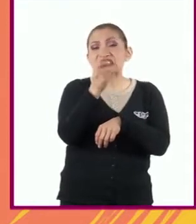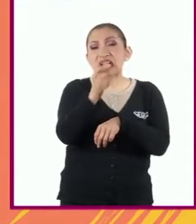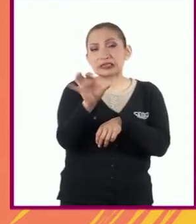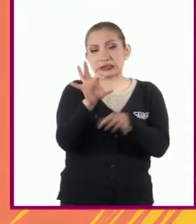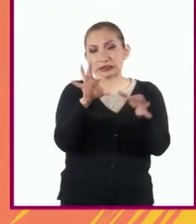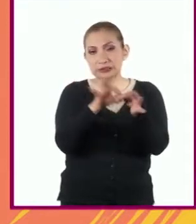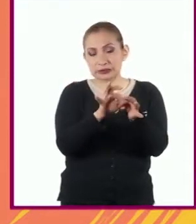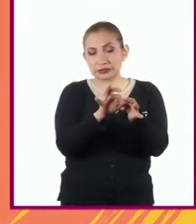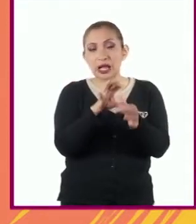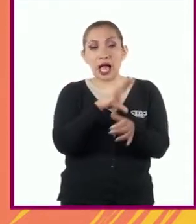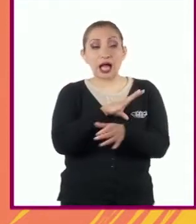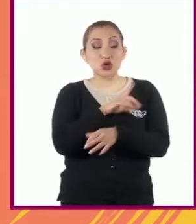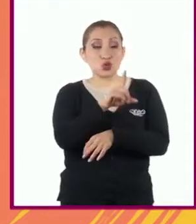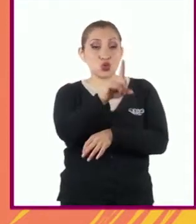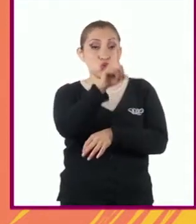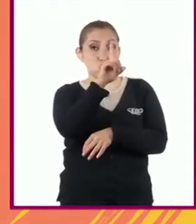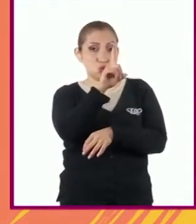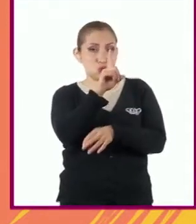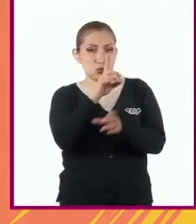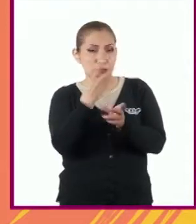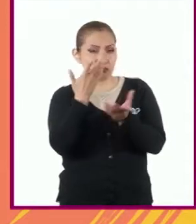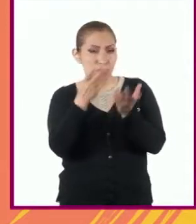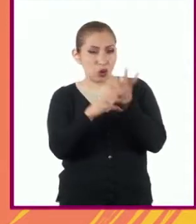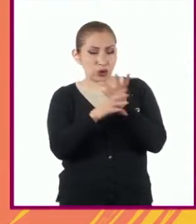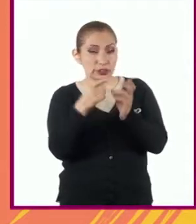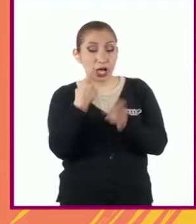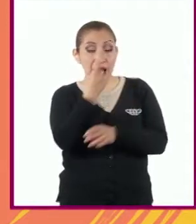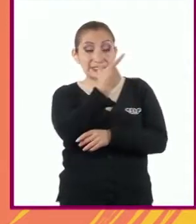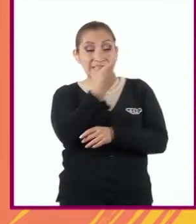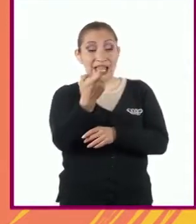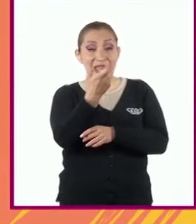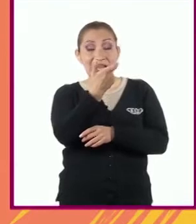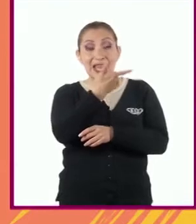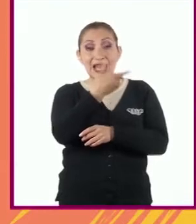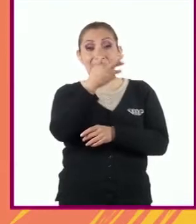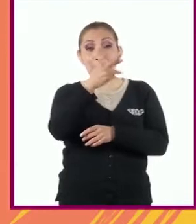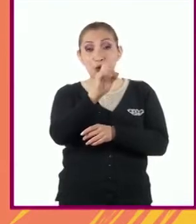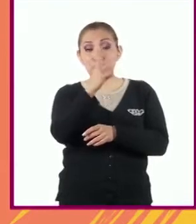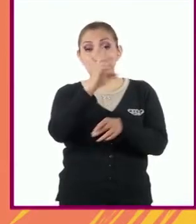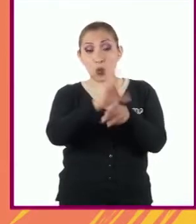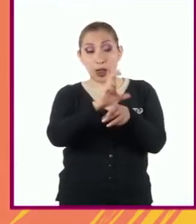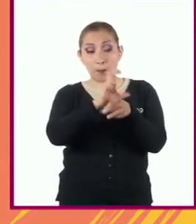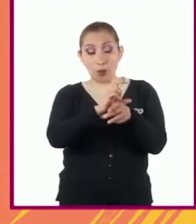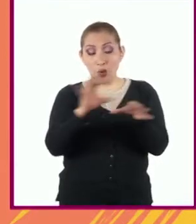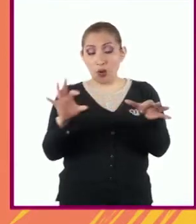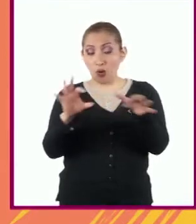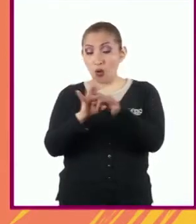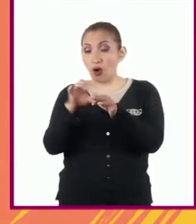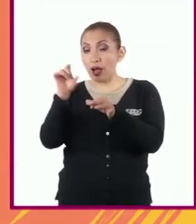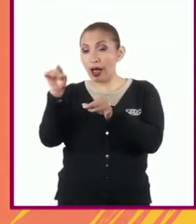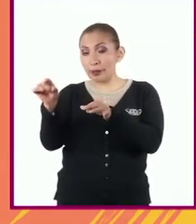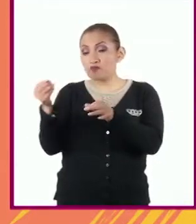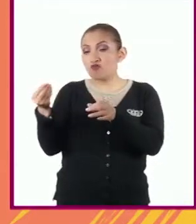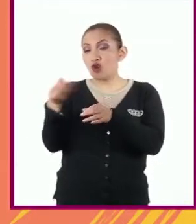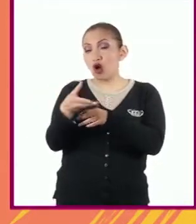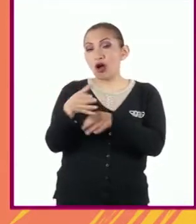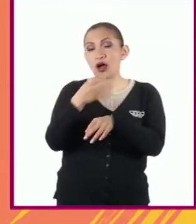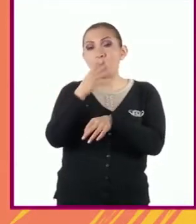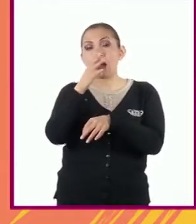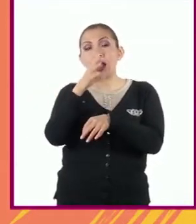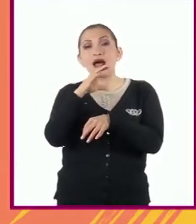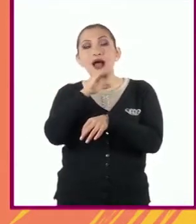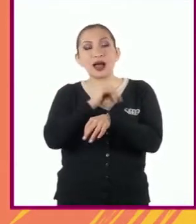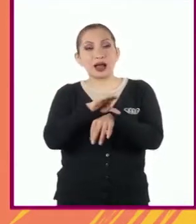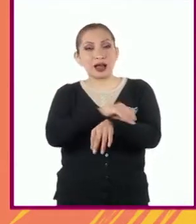decir, hay una razón. Por cada 100 gramos de huevo se tiene un aporte calórico